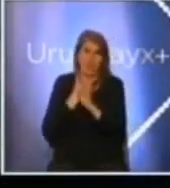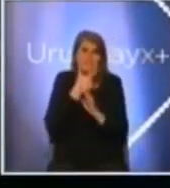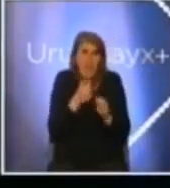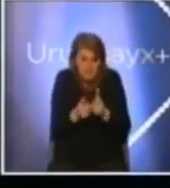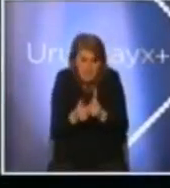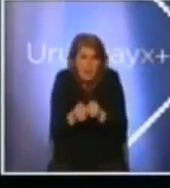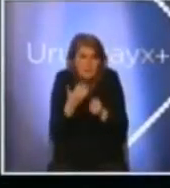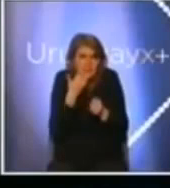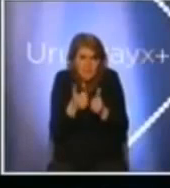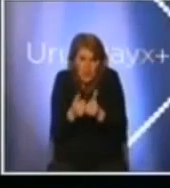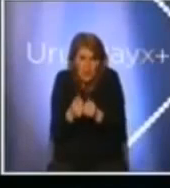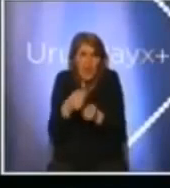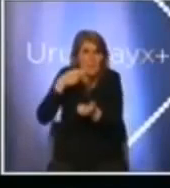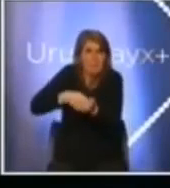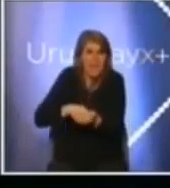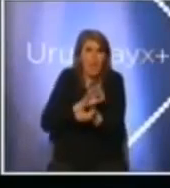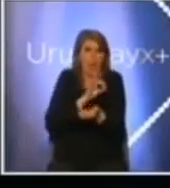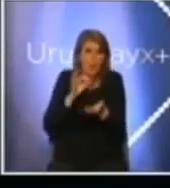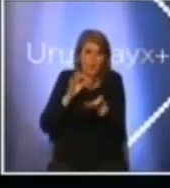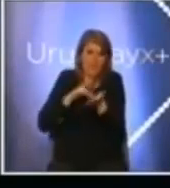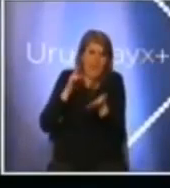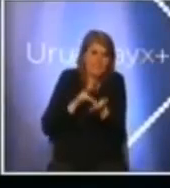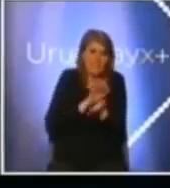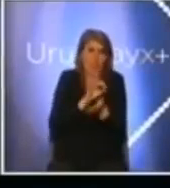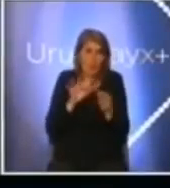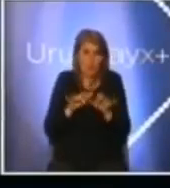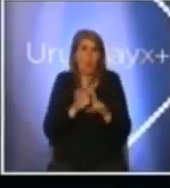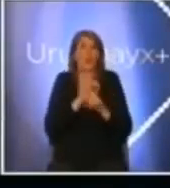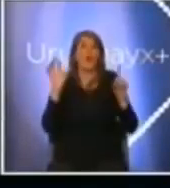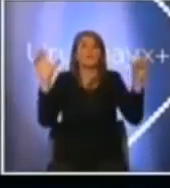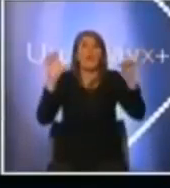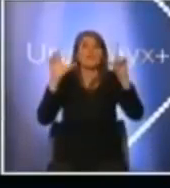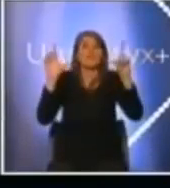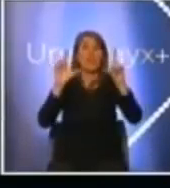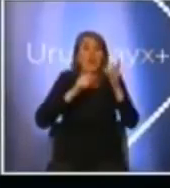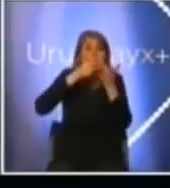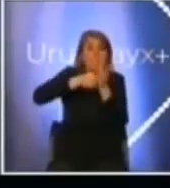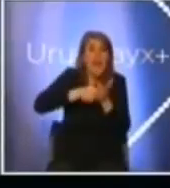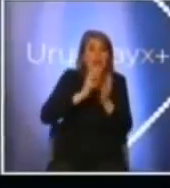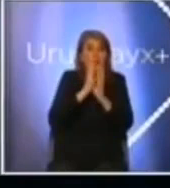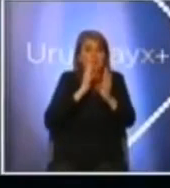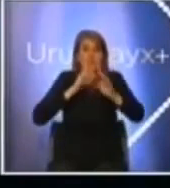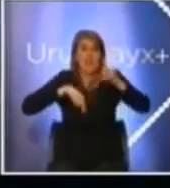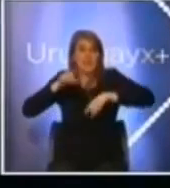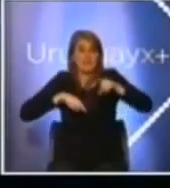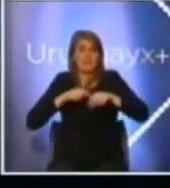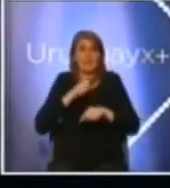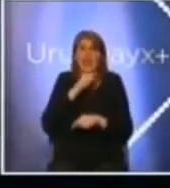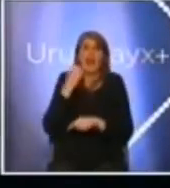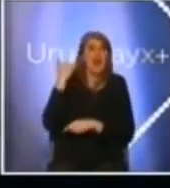o de su computadora o de su tablet o en su televisión. Veamos a nuestros mayores